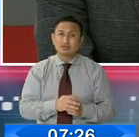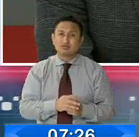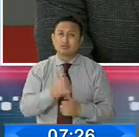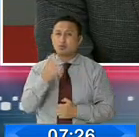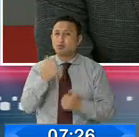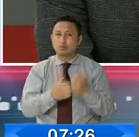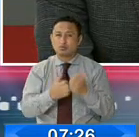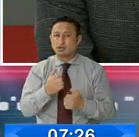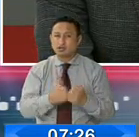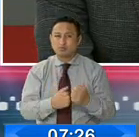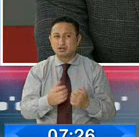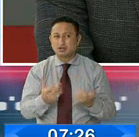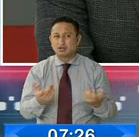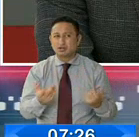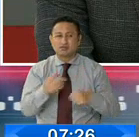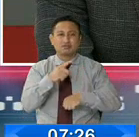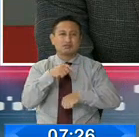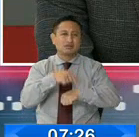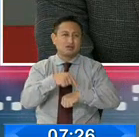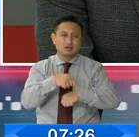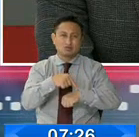problema